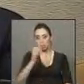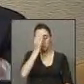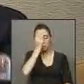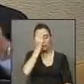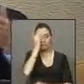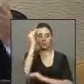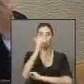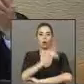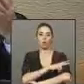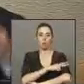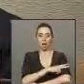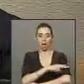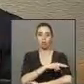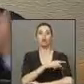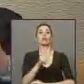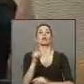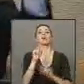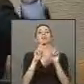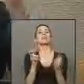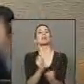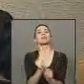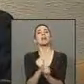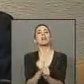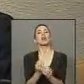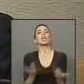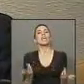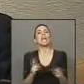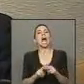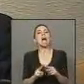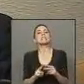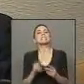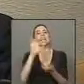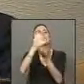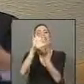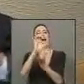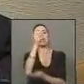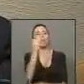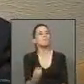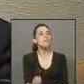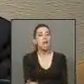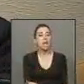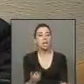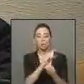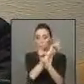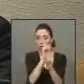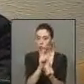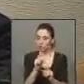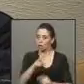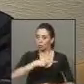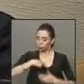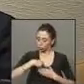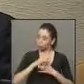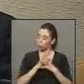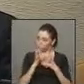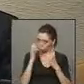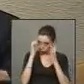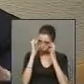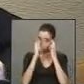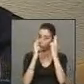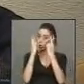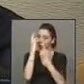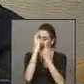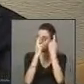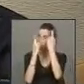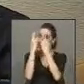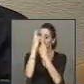En materia de trabajo, entonces, ¿qué hace bien nuestro Estado? Tenemos que reflexionar profundamente sobre ese tema. Y